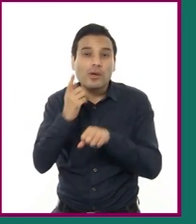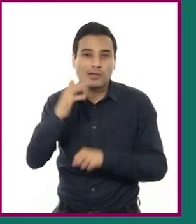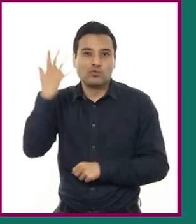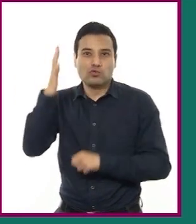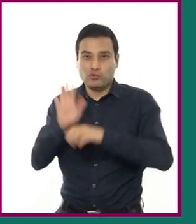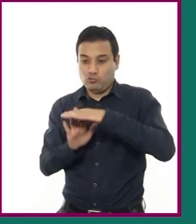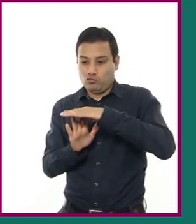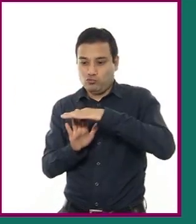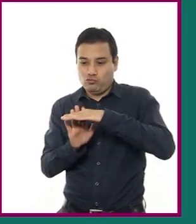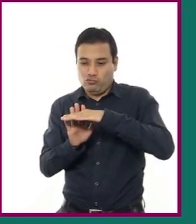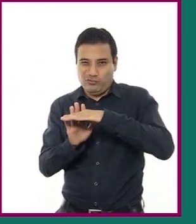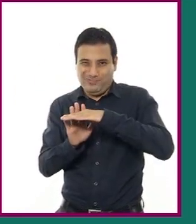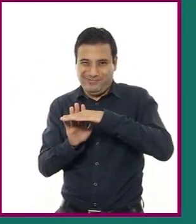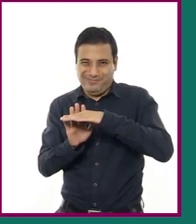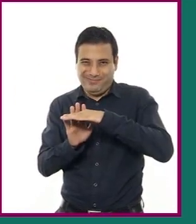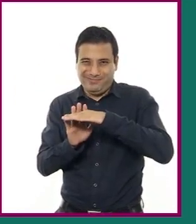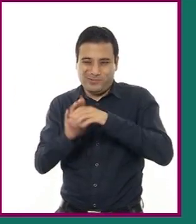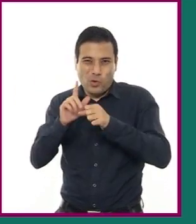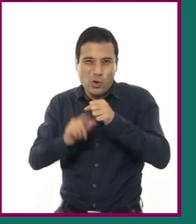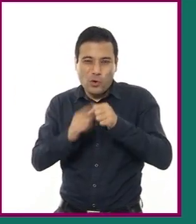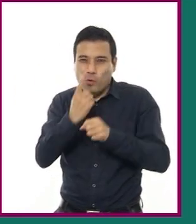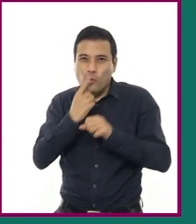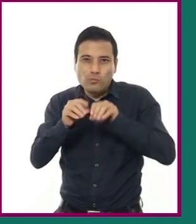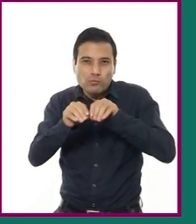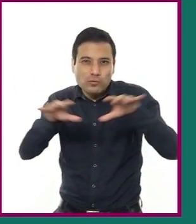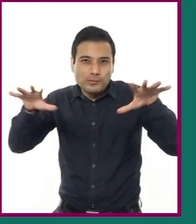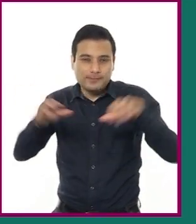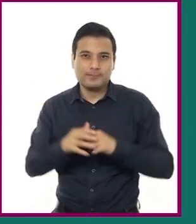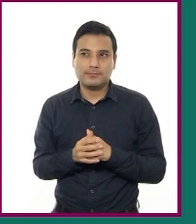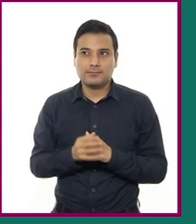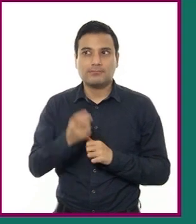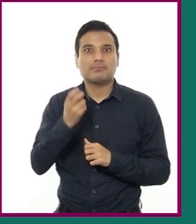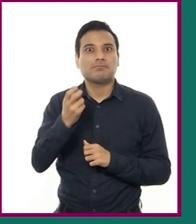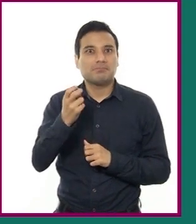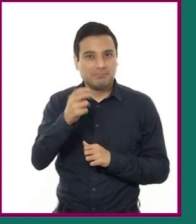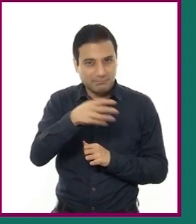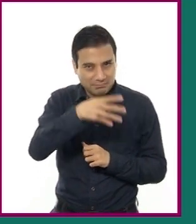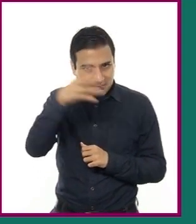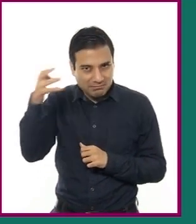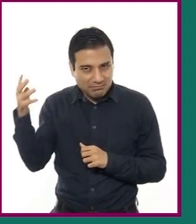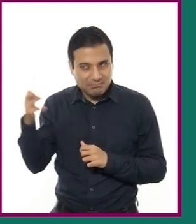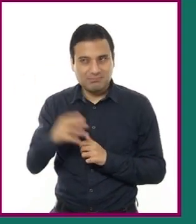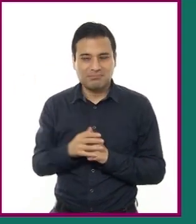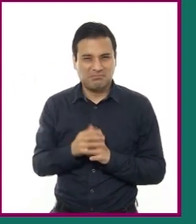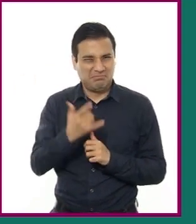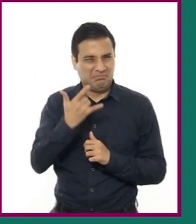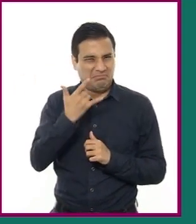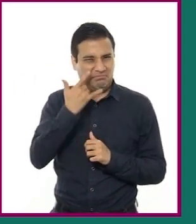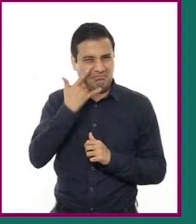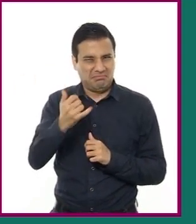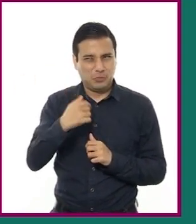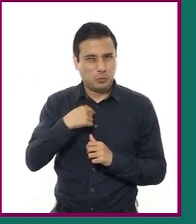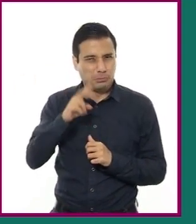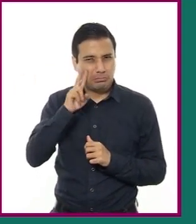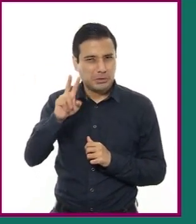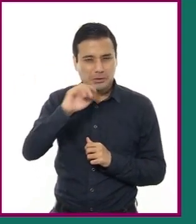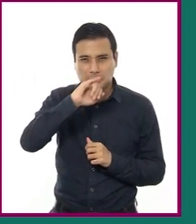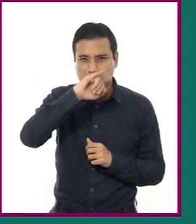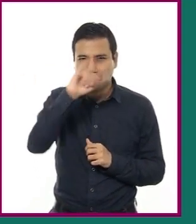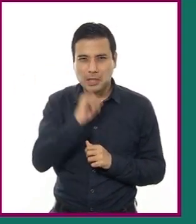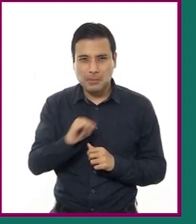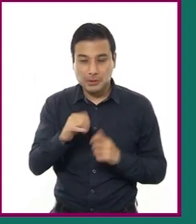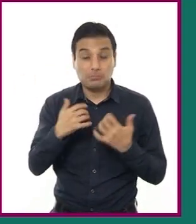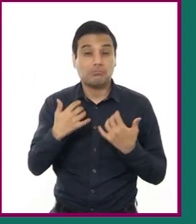dispersada que observamos. Ese arco iris debe ser muy raro. Nunca había visto uno. ¡Qué fenómeno